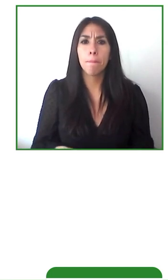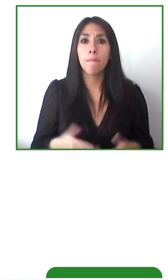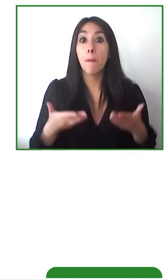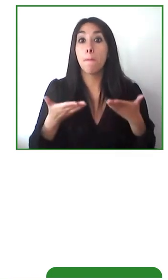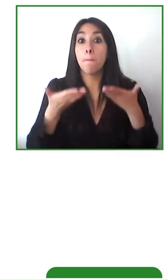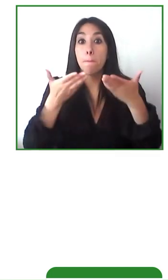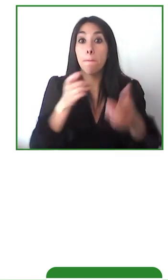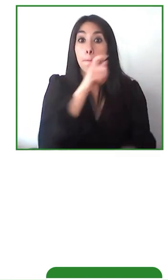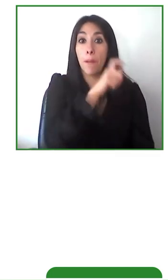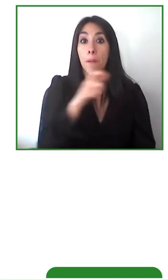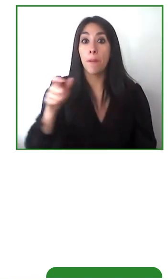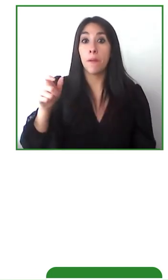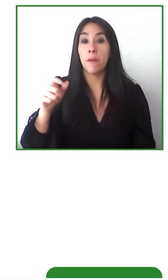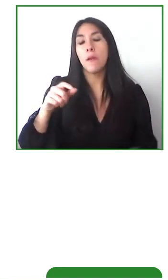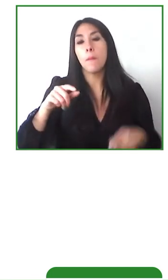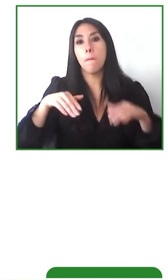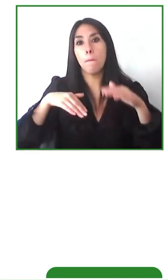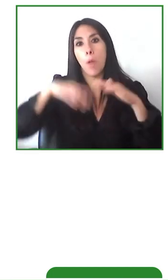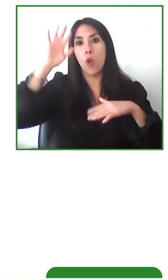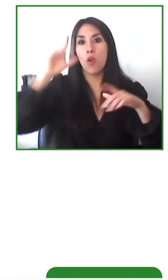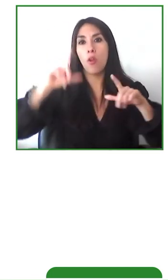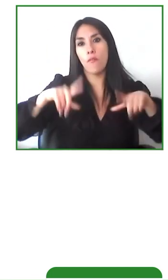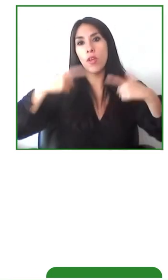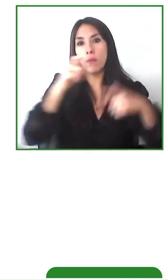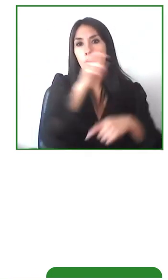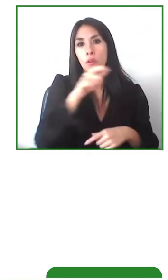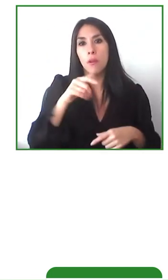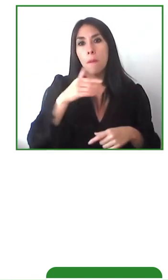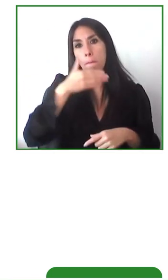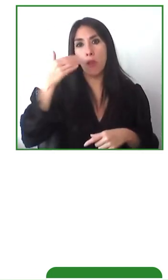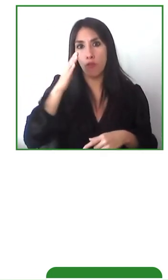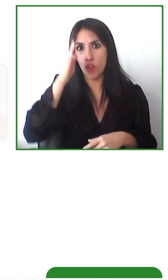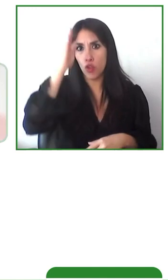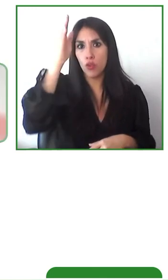un impacto en toda la sociedad, y eso es lo más importante.